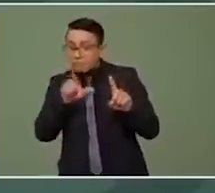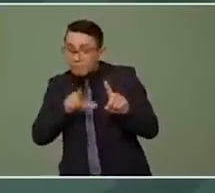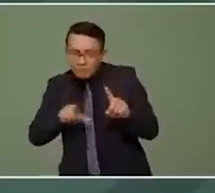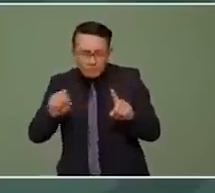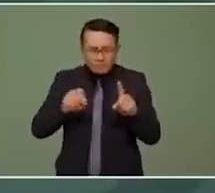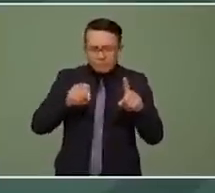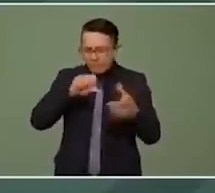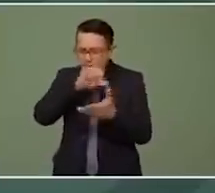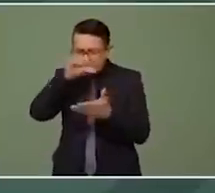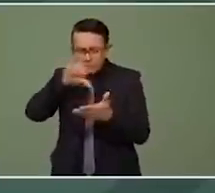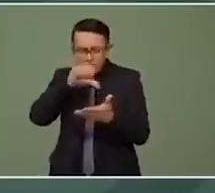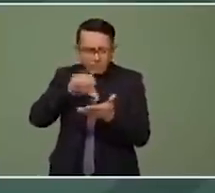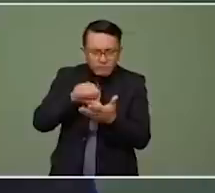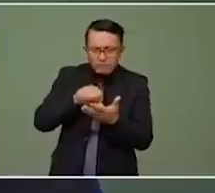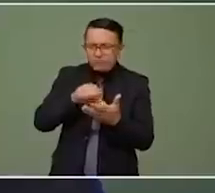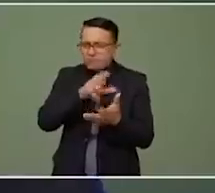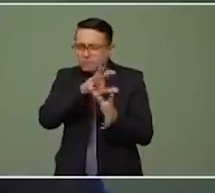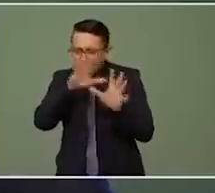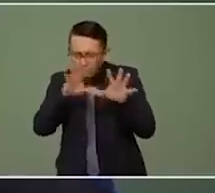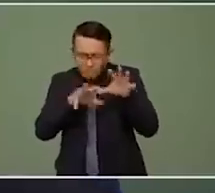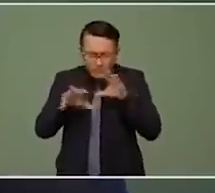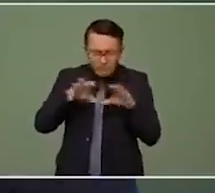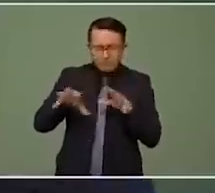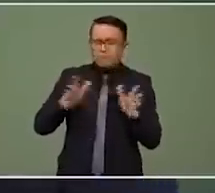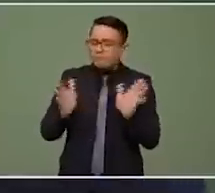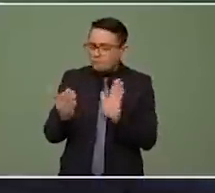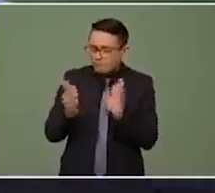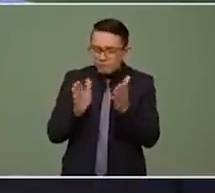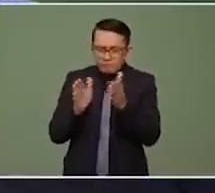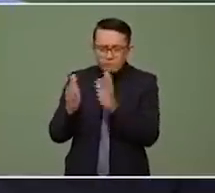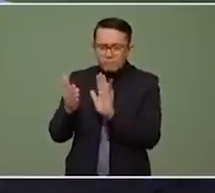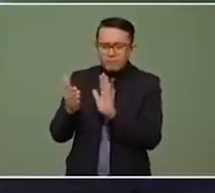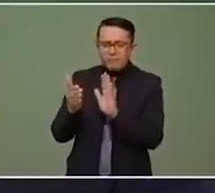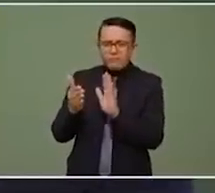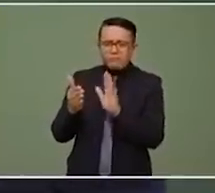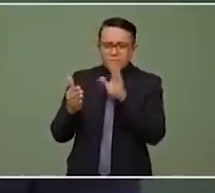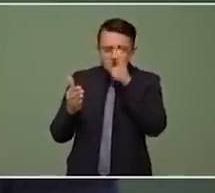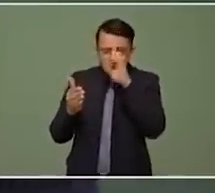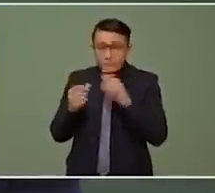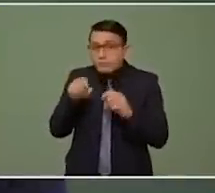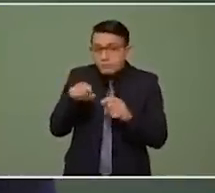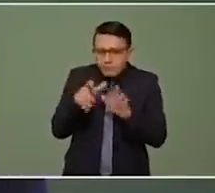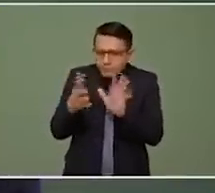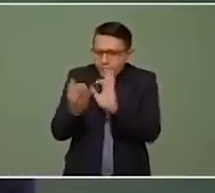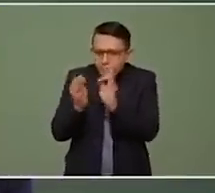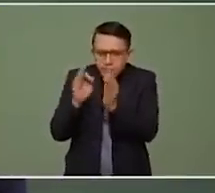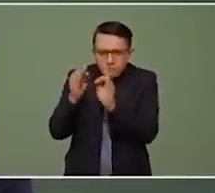mexico en la zona metropolitana de